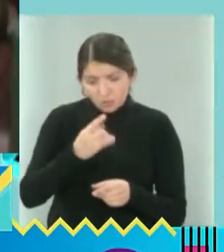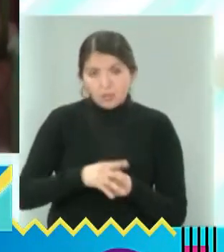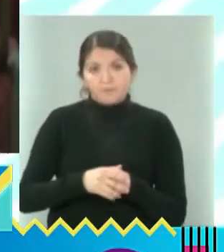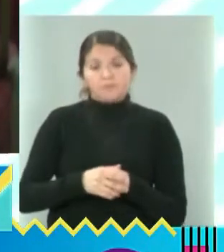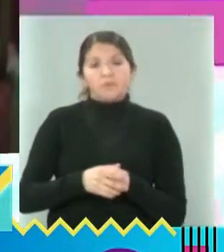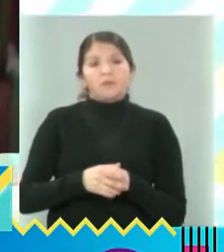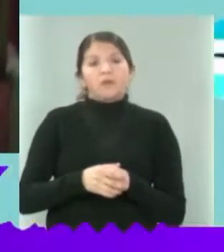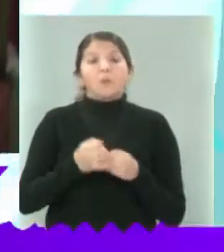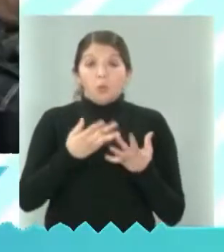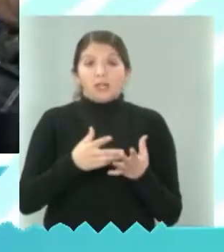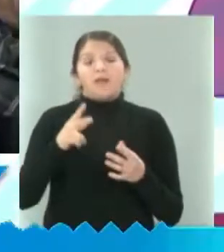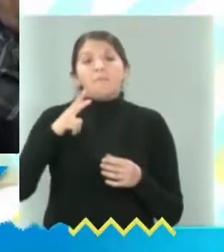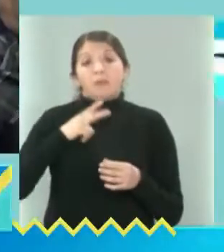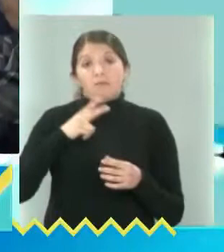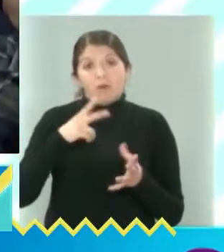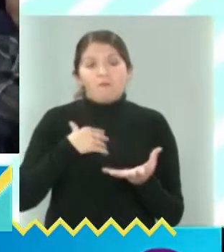de la propia legislación,